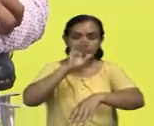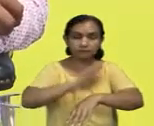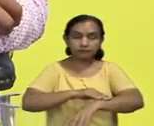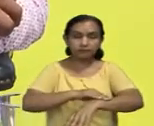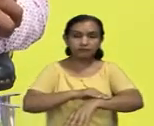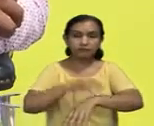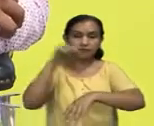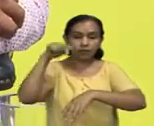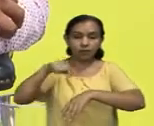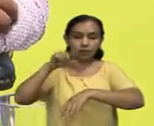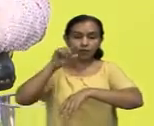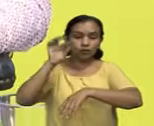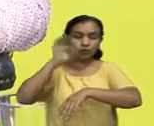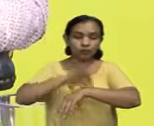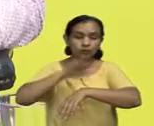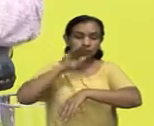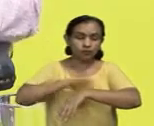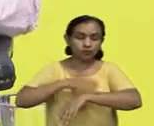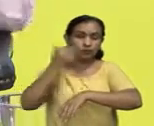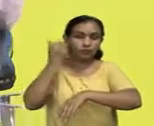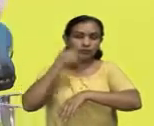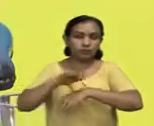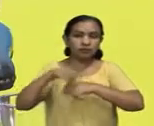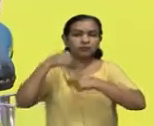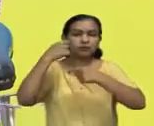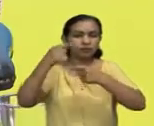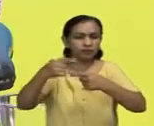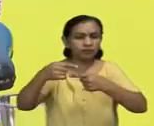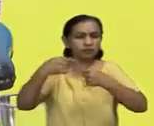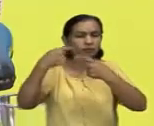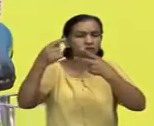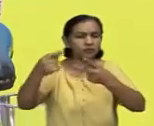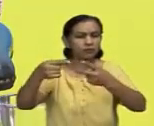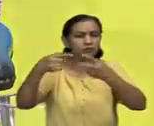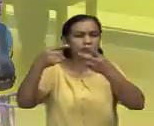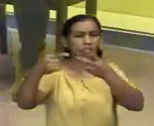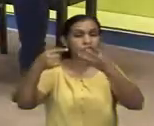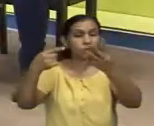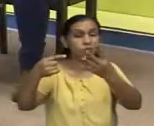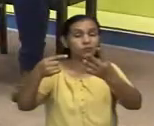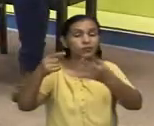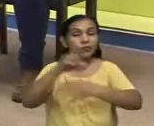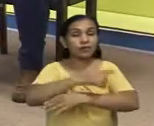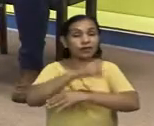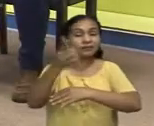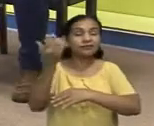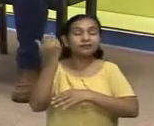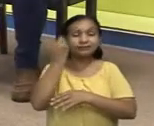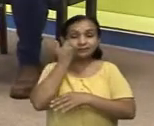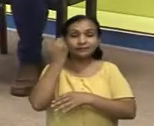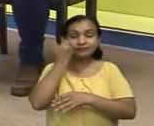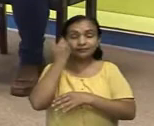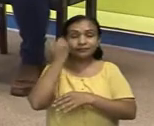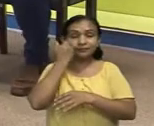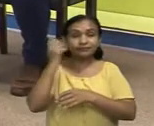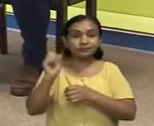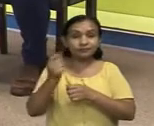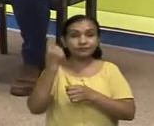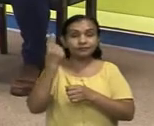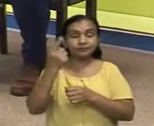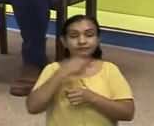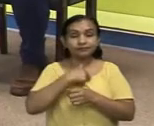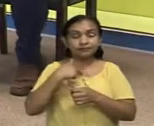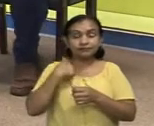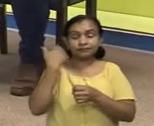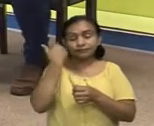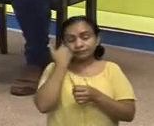persona. En la etapa del dengue tenemos que son 7 días aproximadamente la etapa que dura. El primer síntoma es el proceso